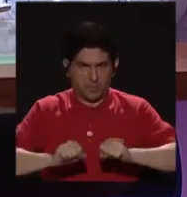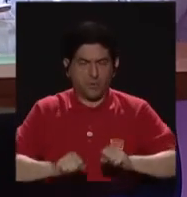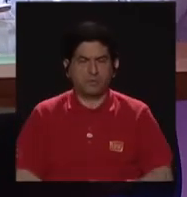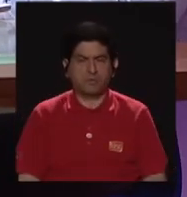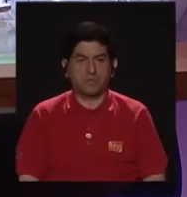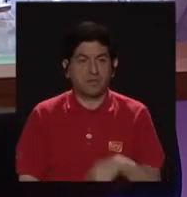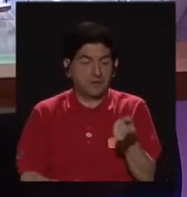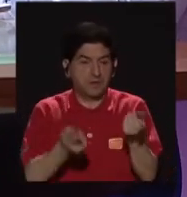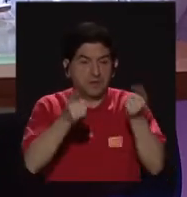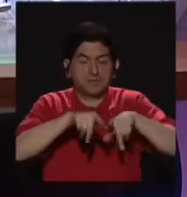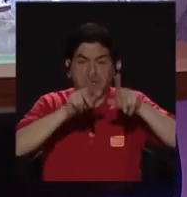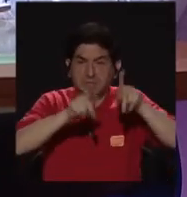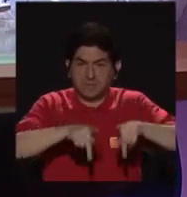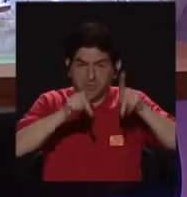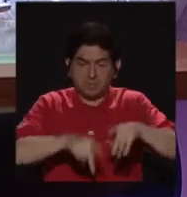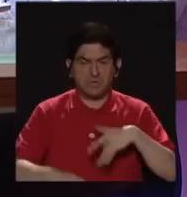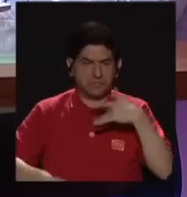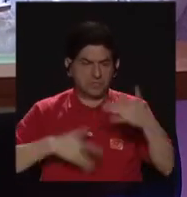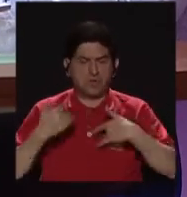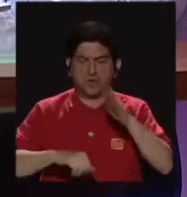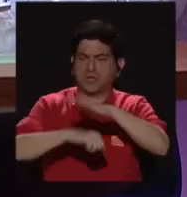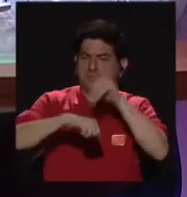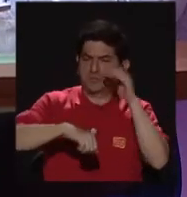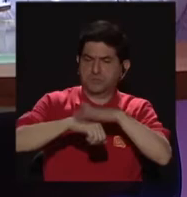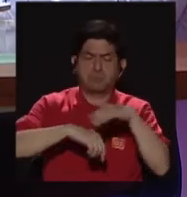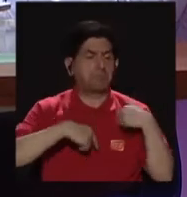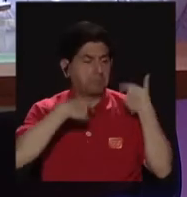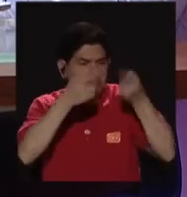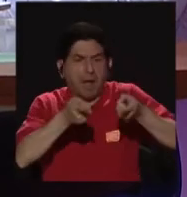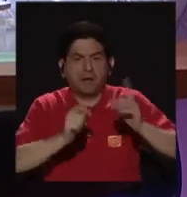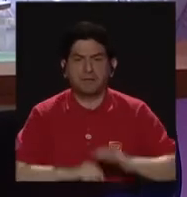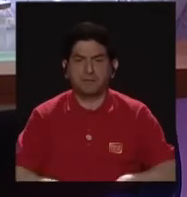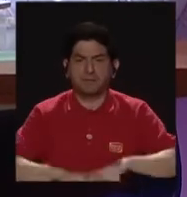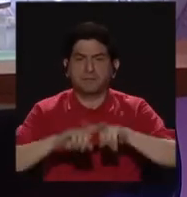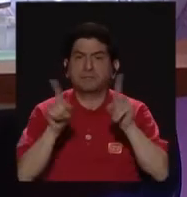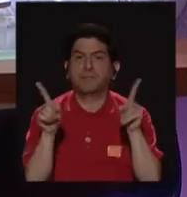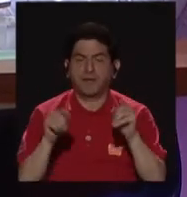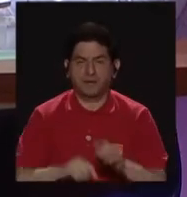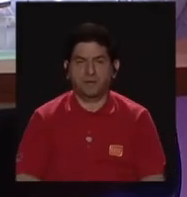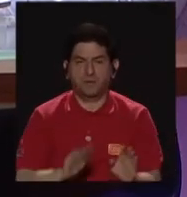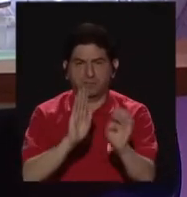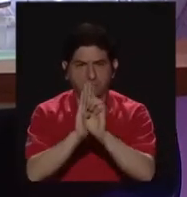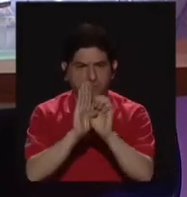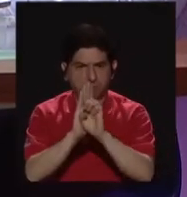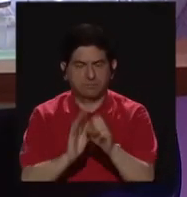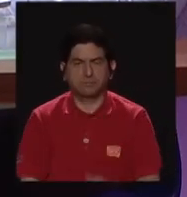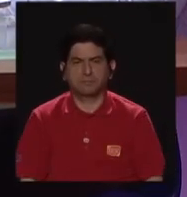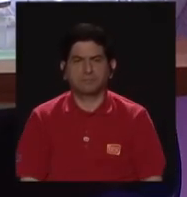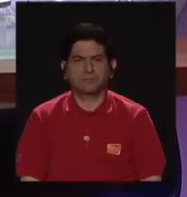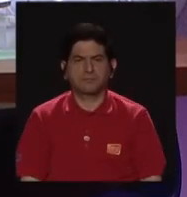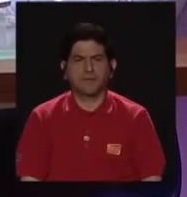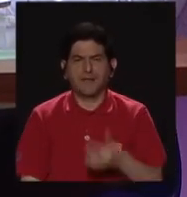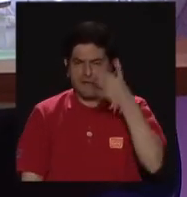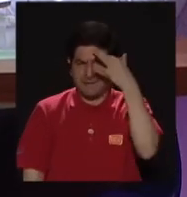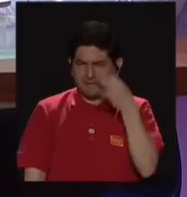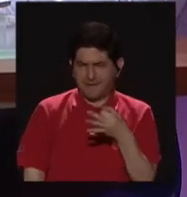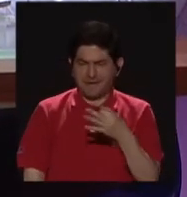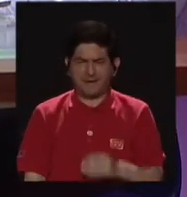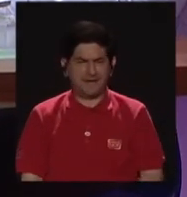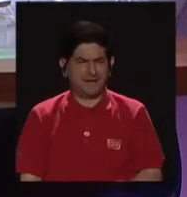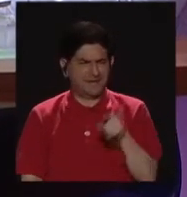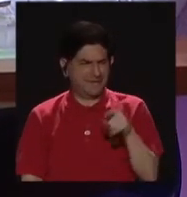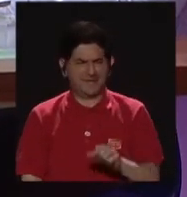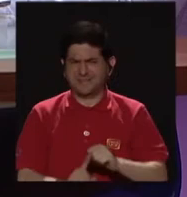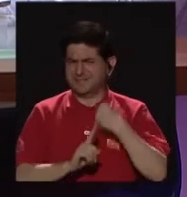las personas que se sientan convocadas que se lleguen pero por ejemplo nos pues nos parece como demasiado